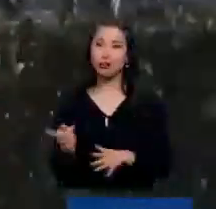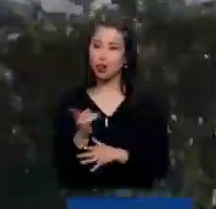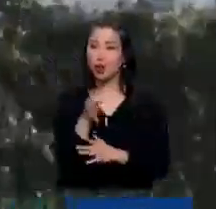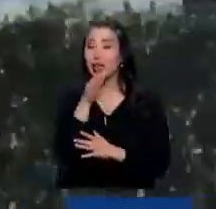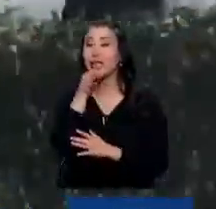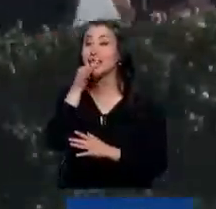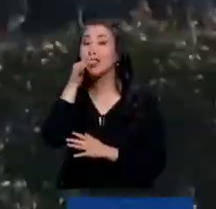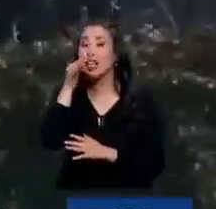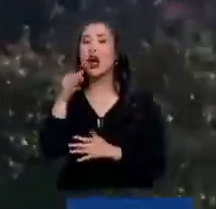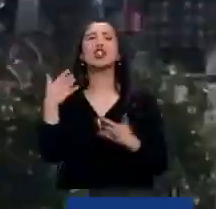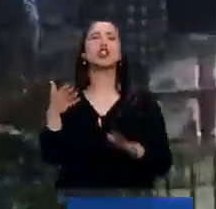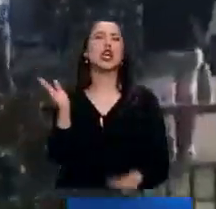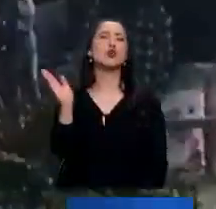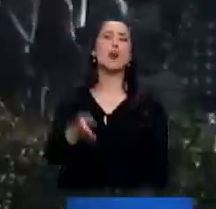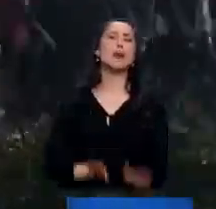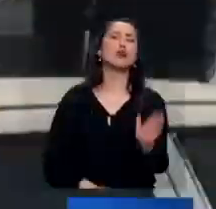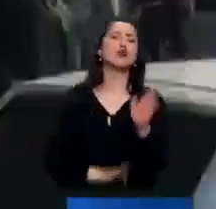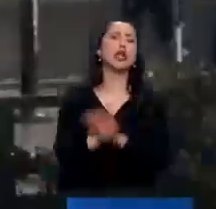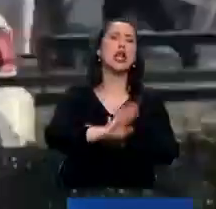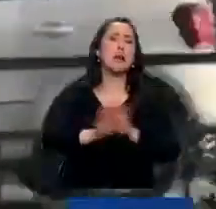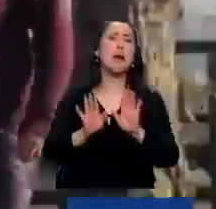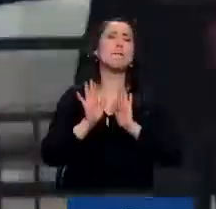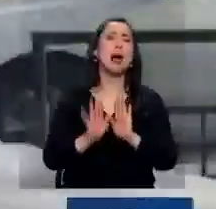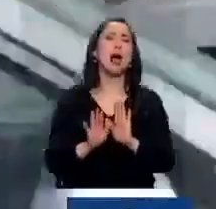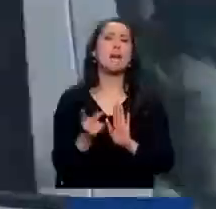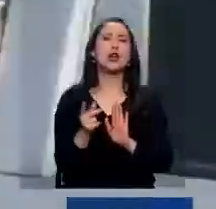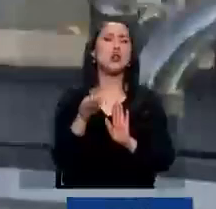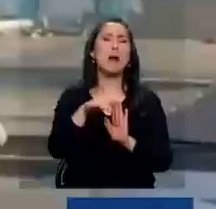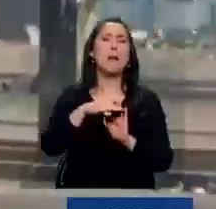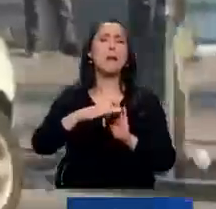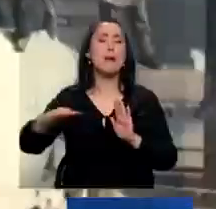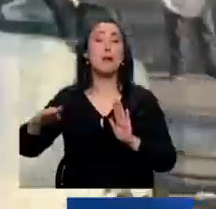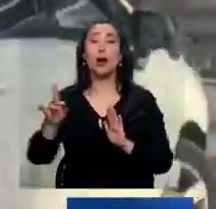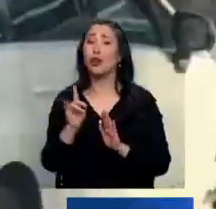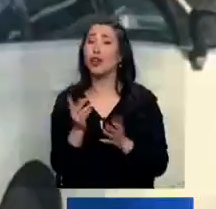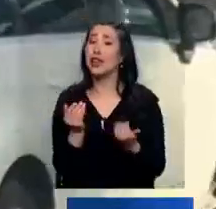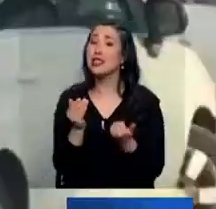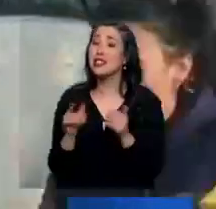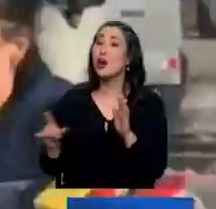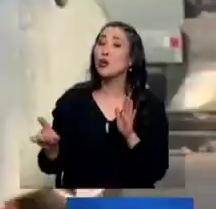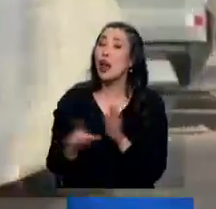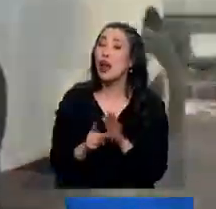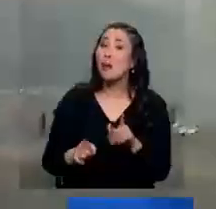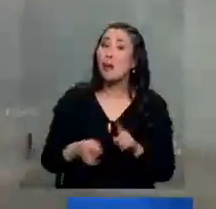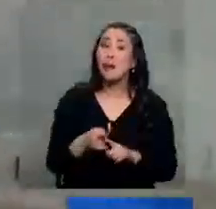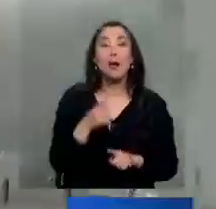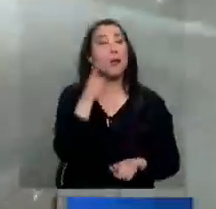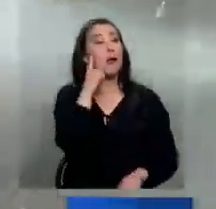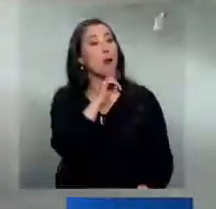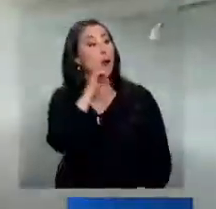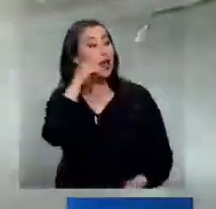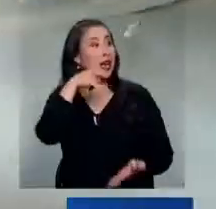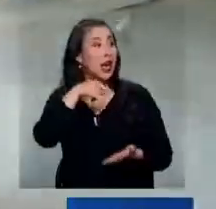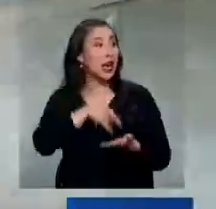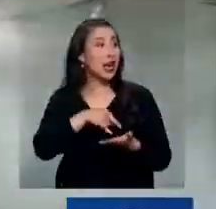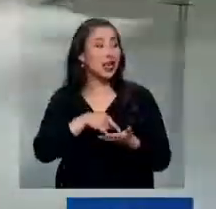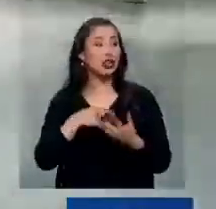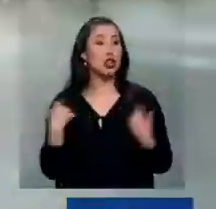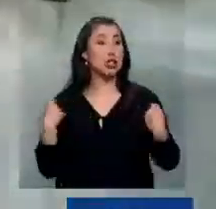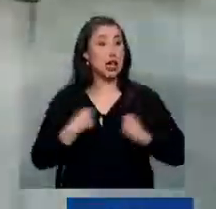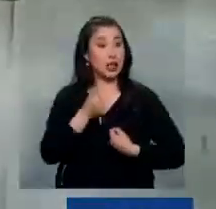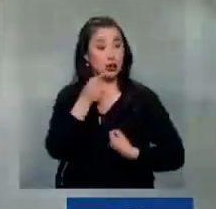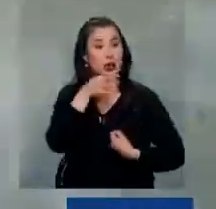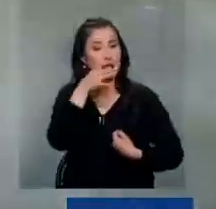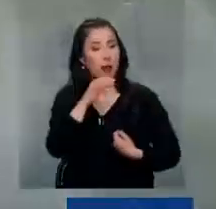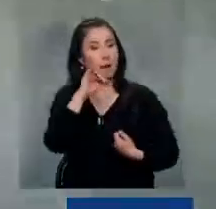dijo, no es que haya dicho yo lo suspendo, se sabe que tiene que haber una ley para que eso se haga concreto y efectivo. Bueno, mañana se junta el Congreso, uno espera que también el Congreso,